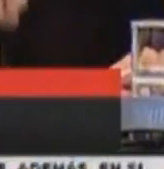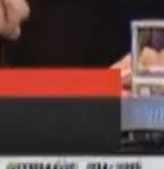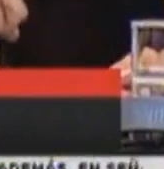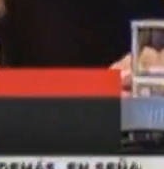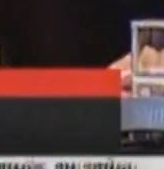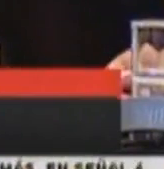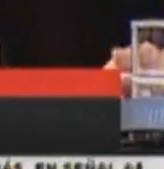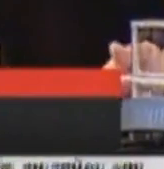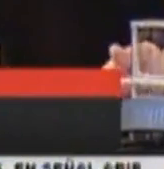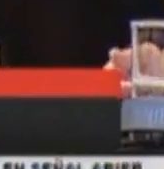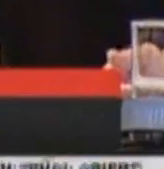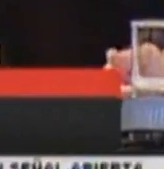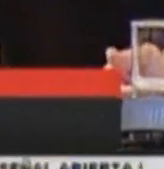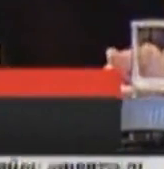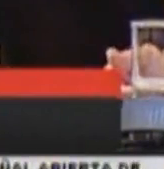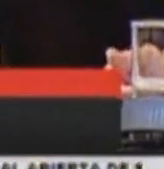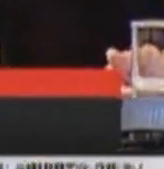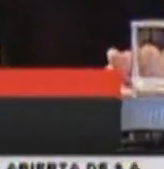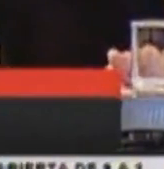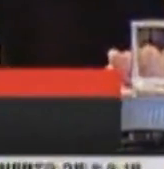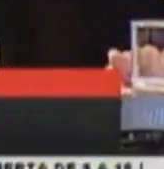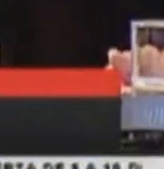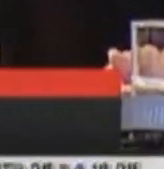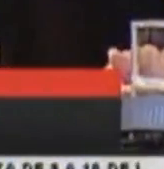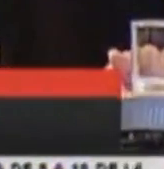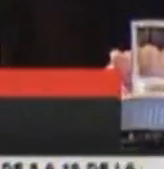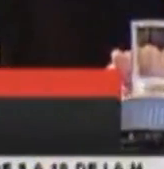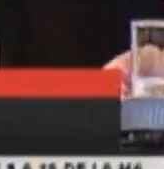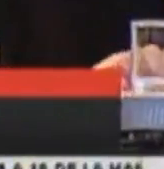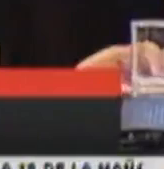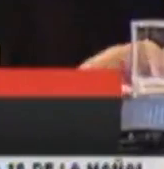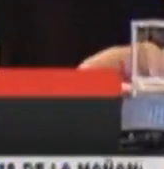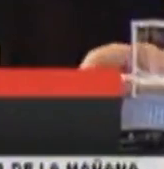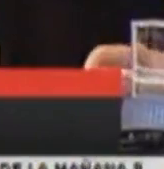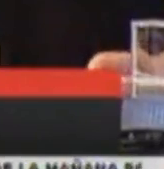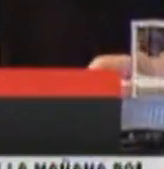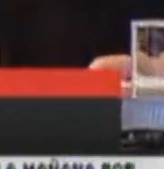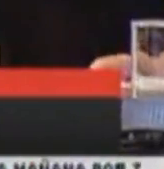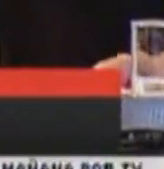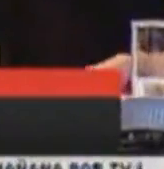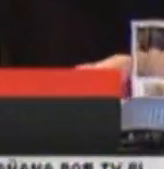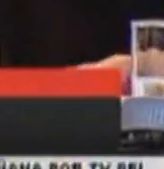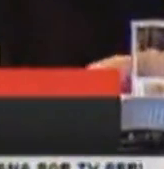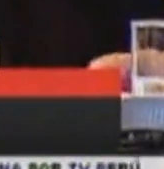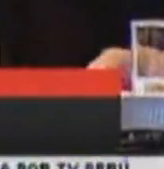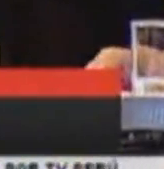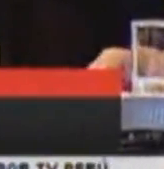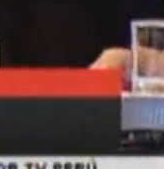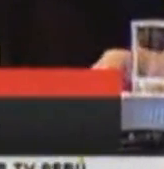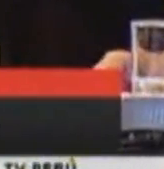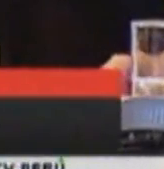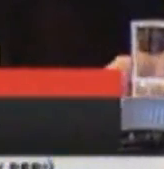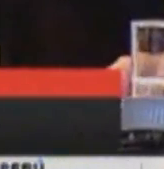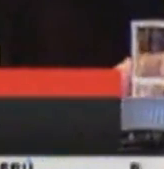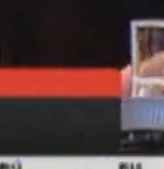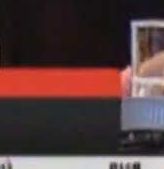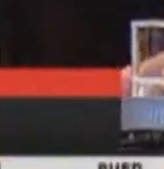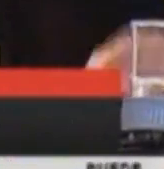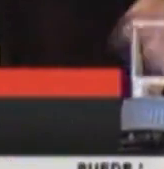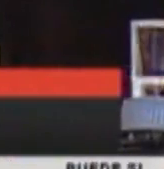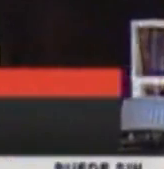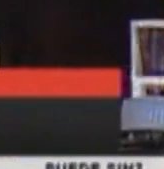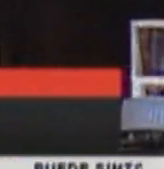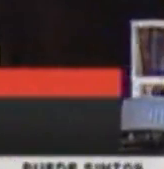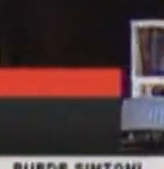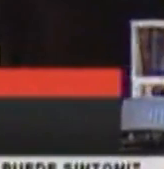Como eso con gestión pública y con el primer ministro se está convocando pronto, espero, a los 11 sistemas administrativos